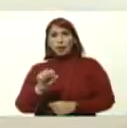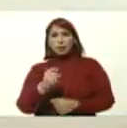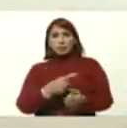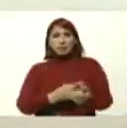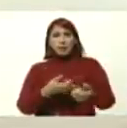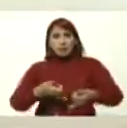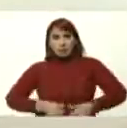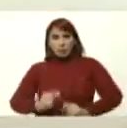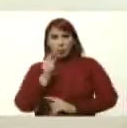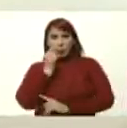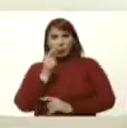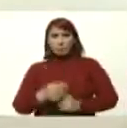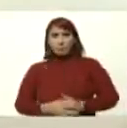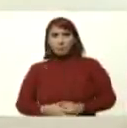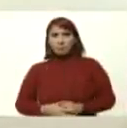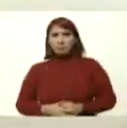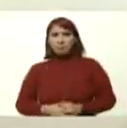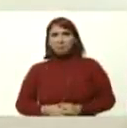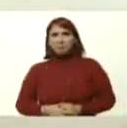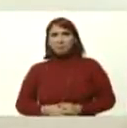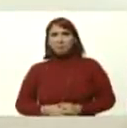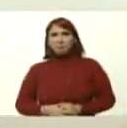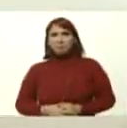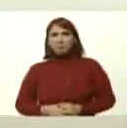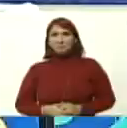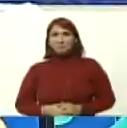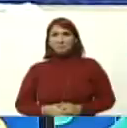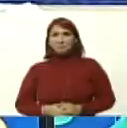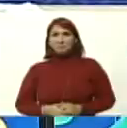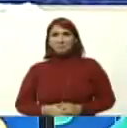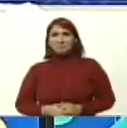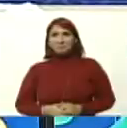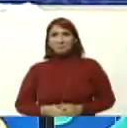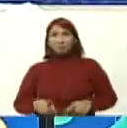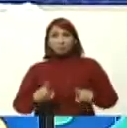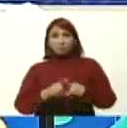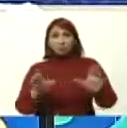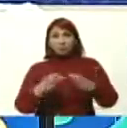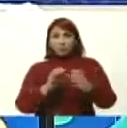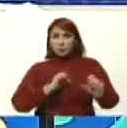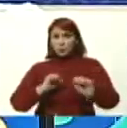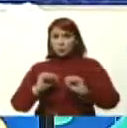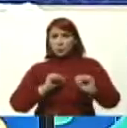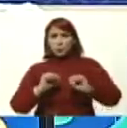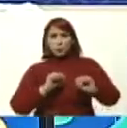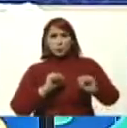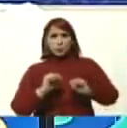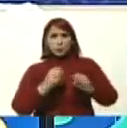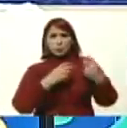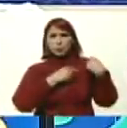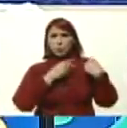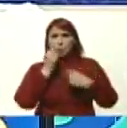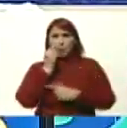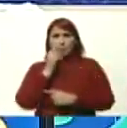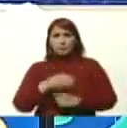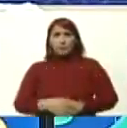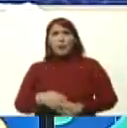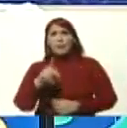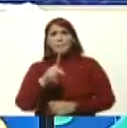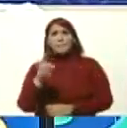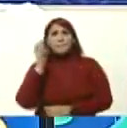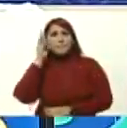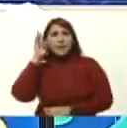Guerra, presente. Igual el equipo de movilización, su jefe, Pedro Infante, llegó de